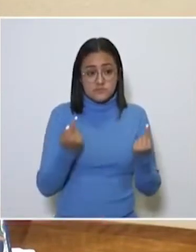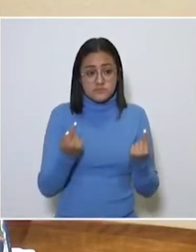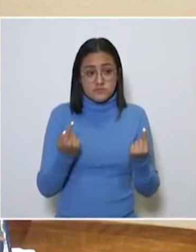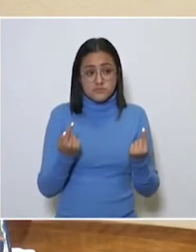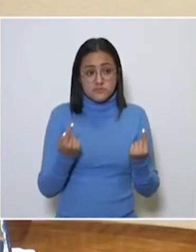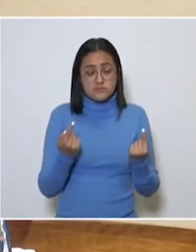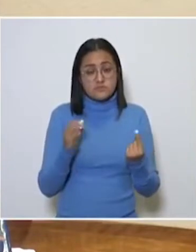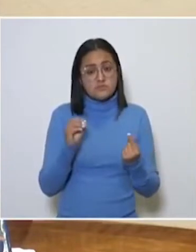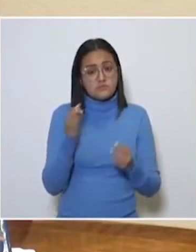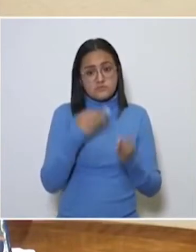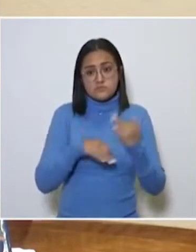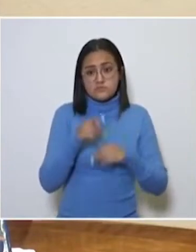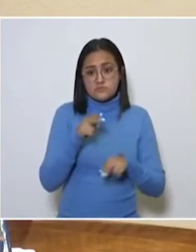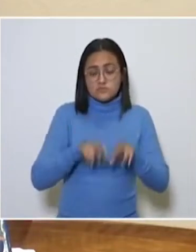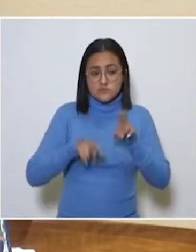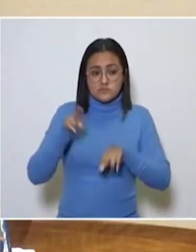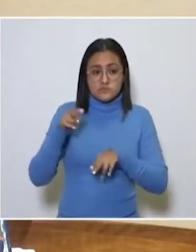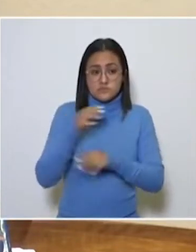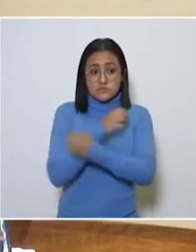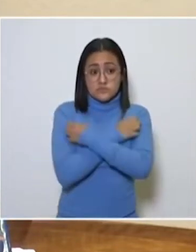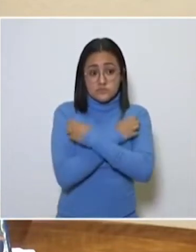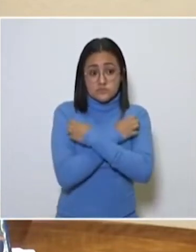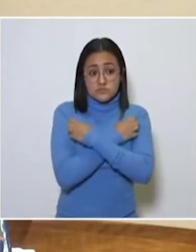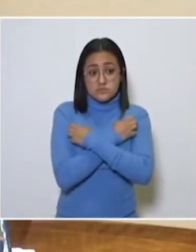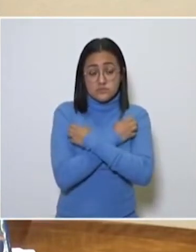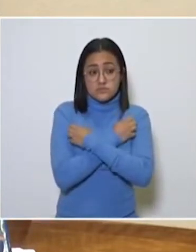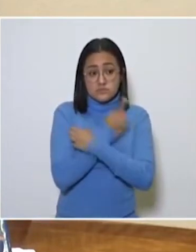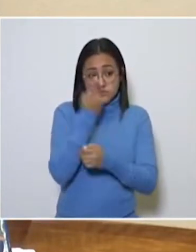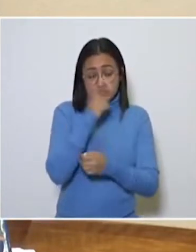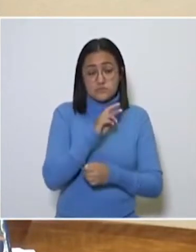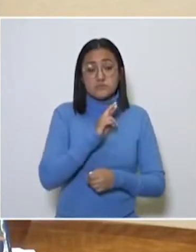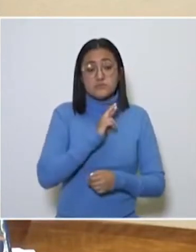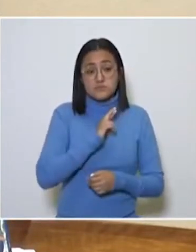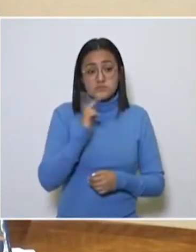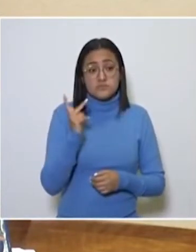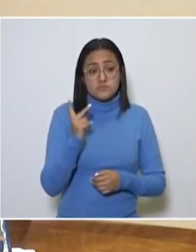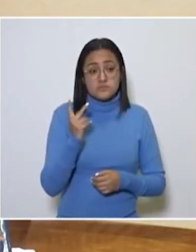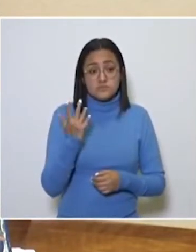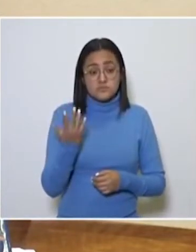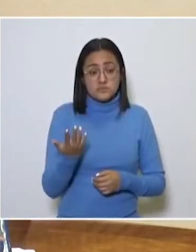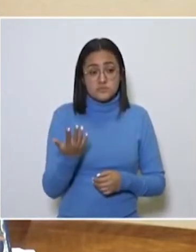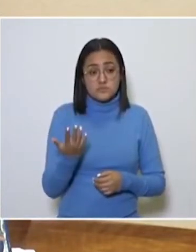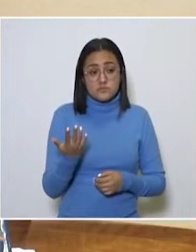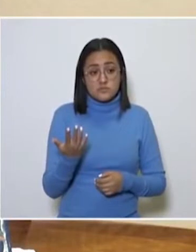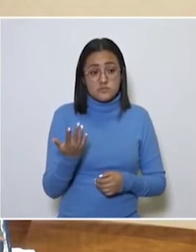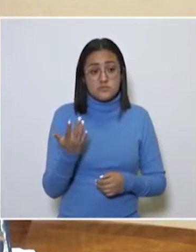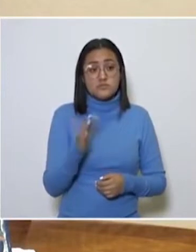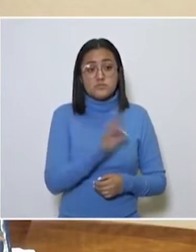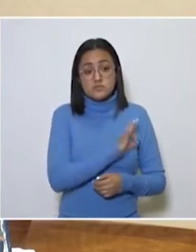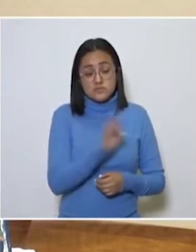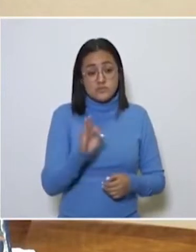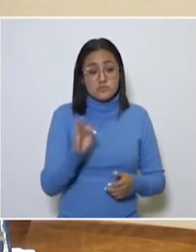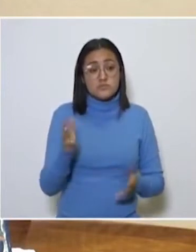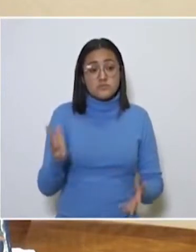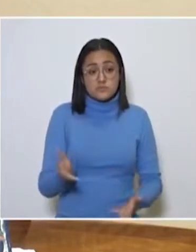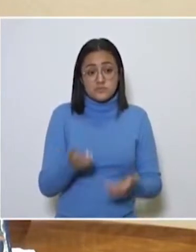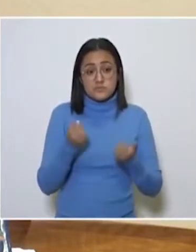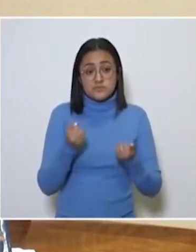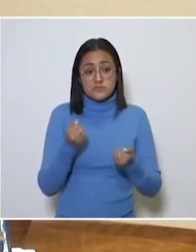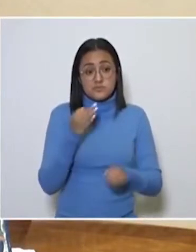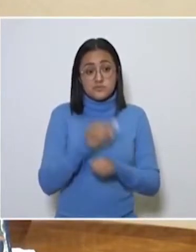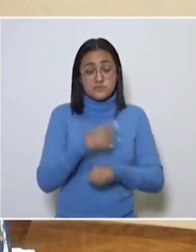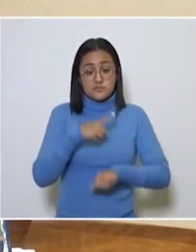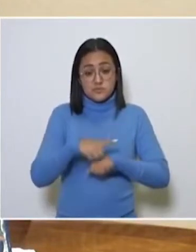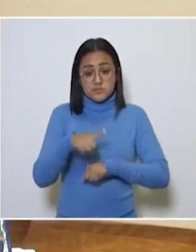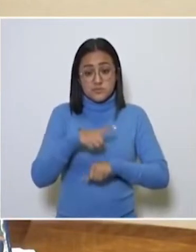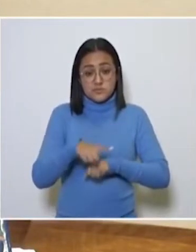o de todos los niveles educativos para mejorar y poder recuperar el daño